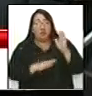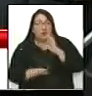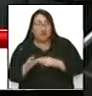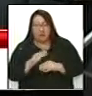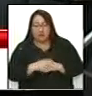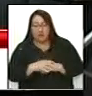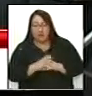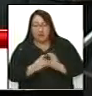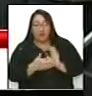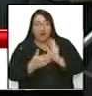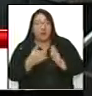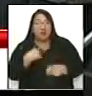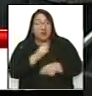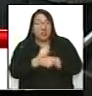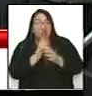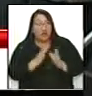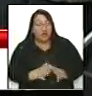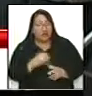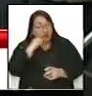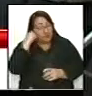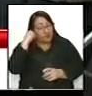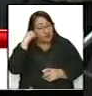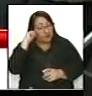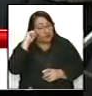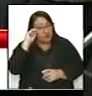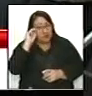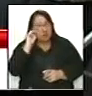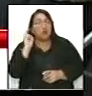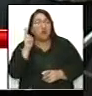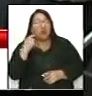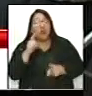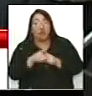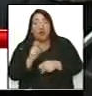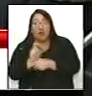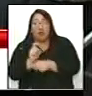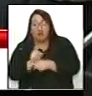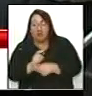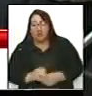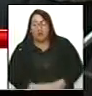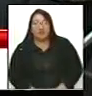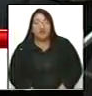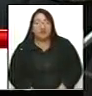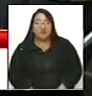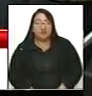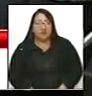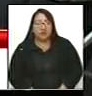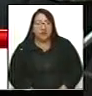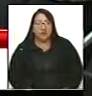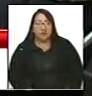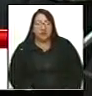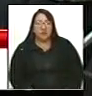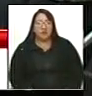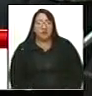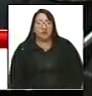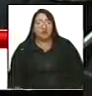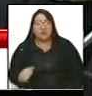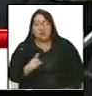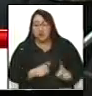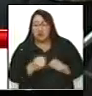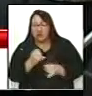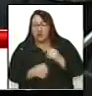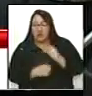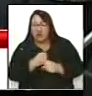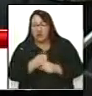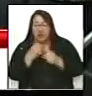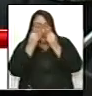de mostrar a mis alumnos y a los profesores que también capacito, que es lo siguiente. Ciertamente en los últimos años